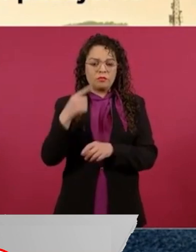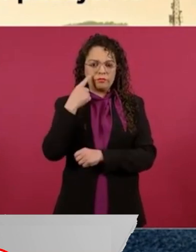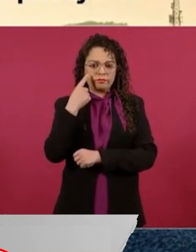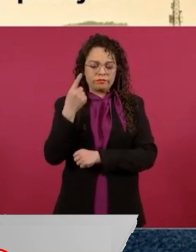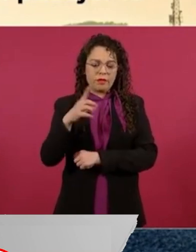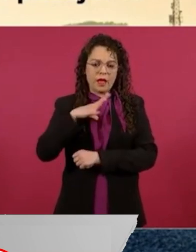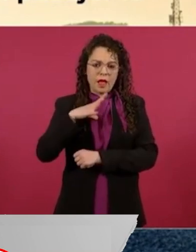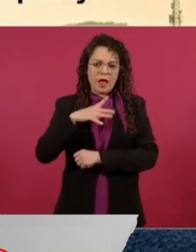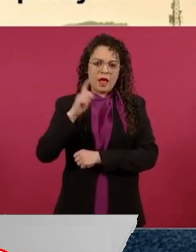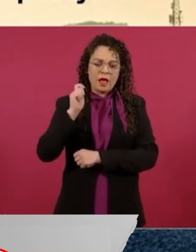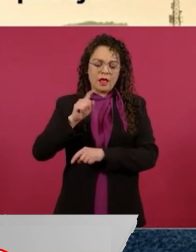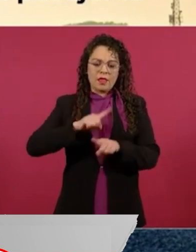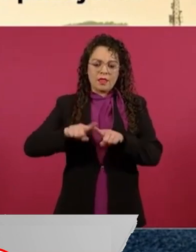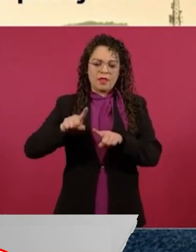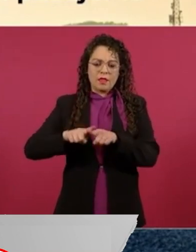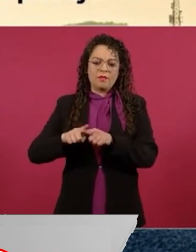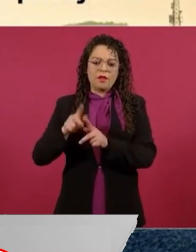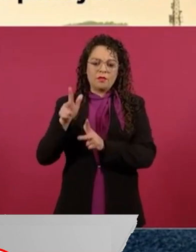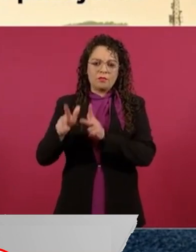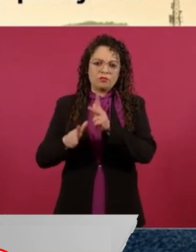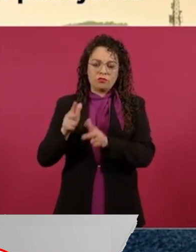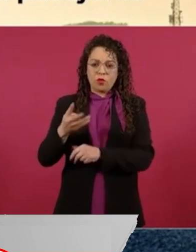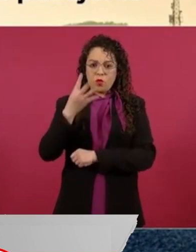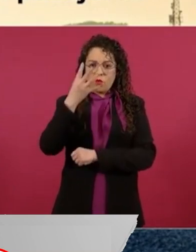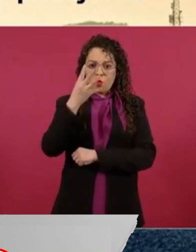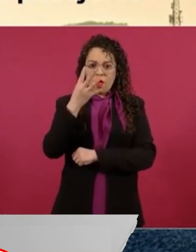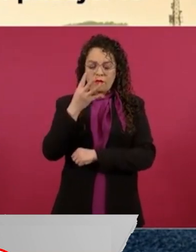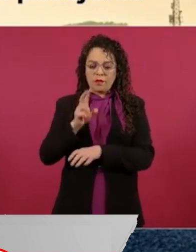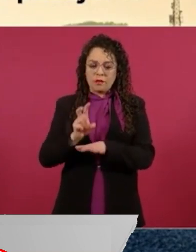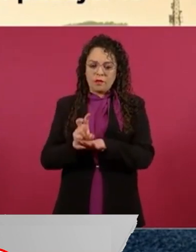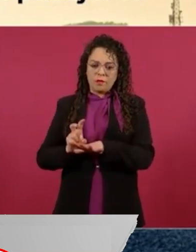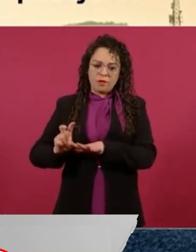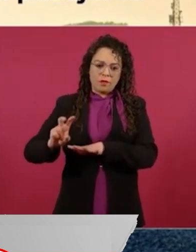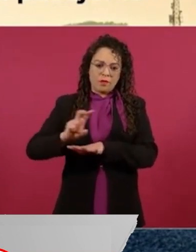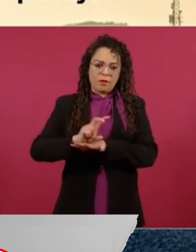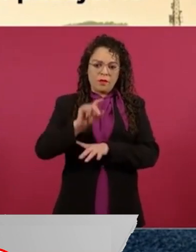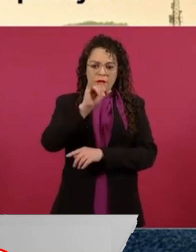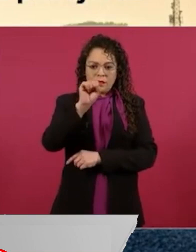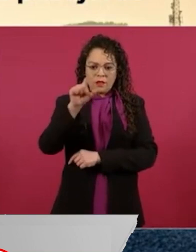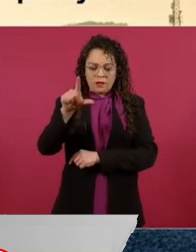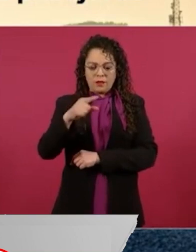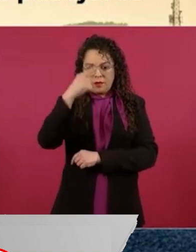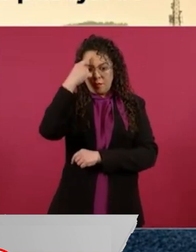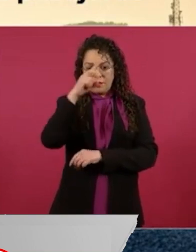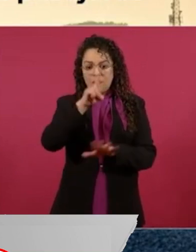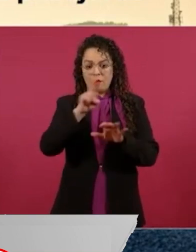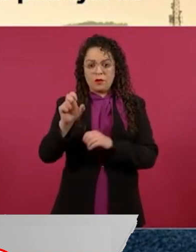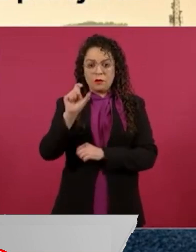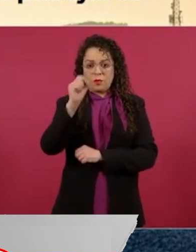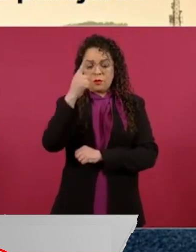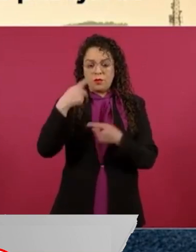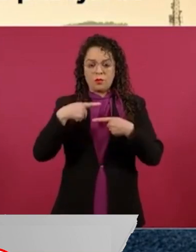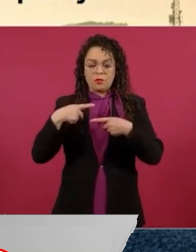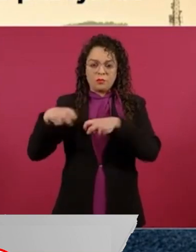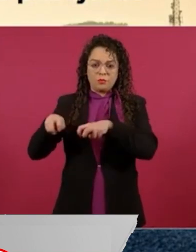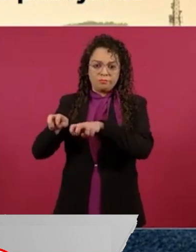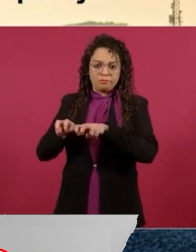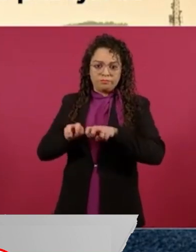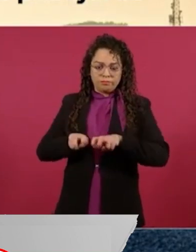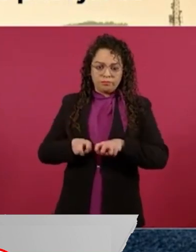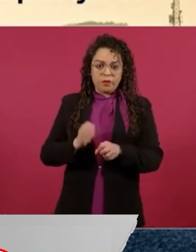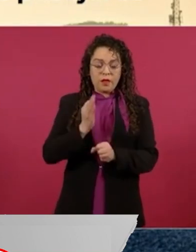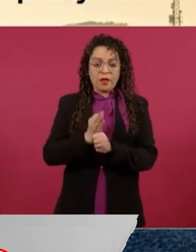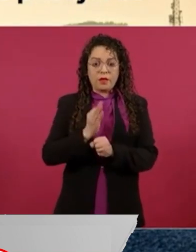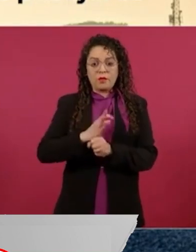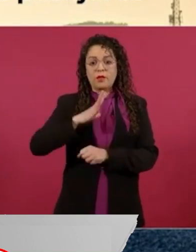de servicio regular de cuatro coches, trenes diésel con capacidad para 221 pasajeros. Al día de hoy tenemos en